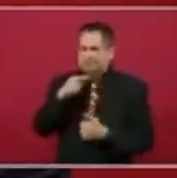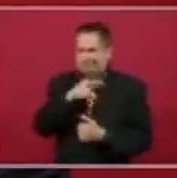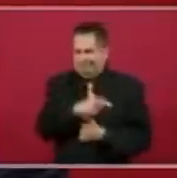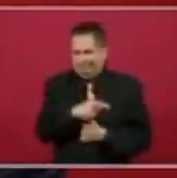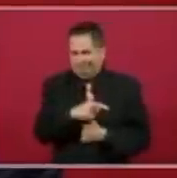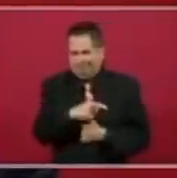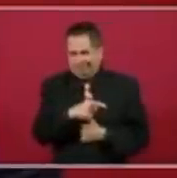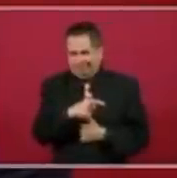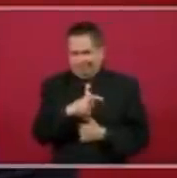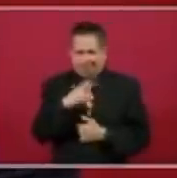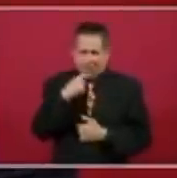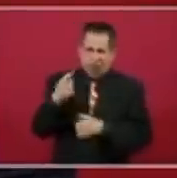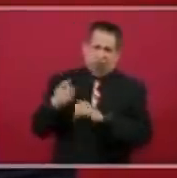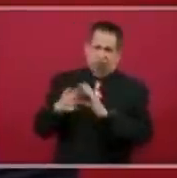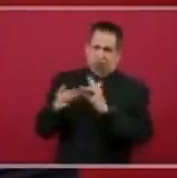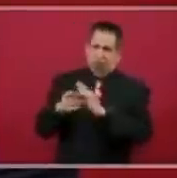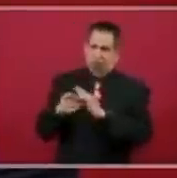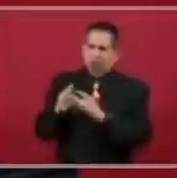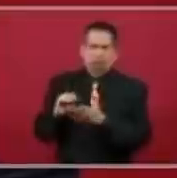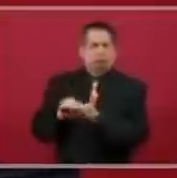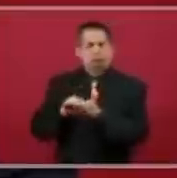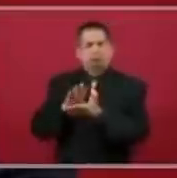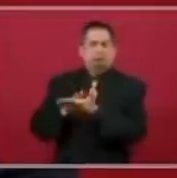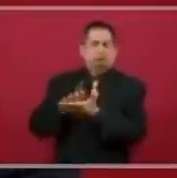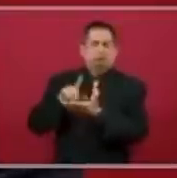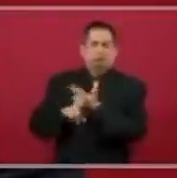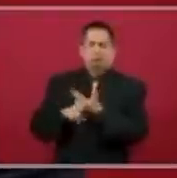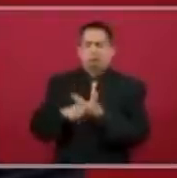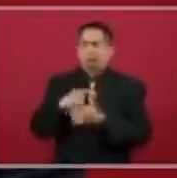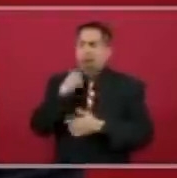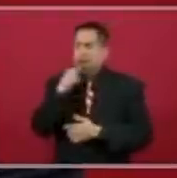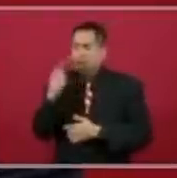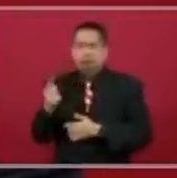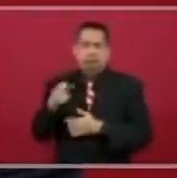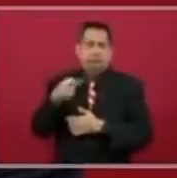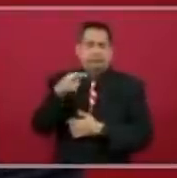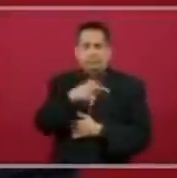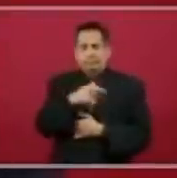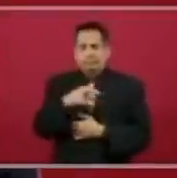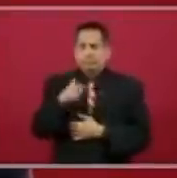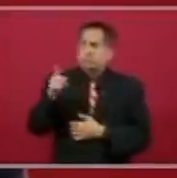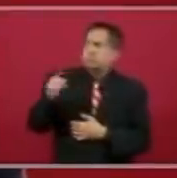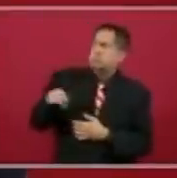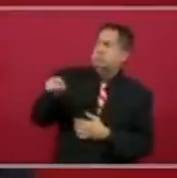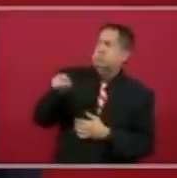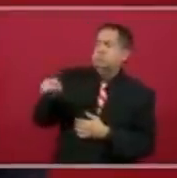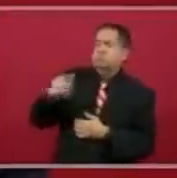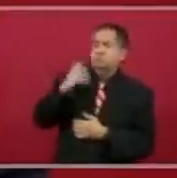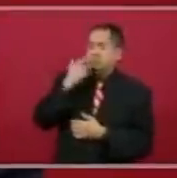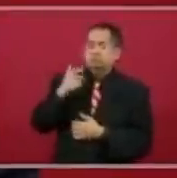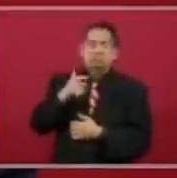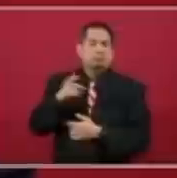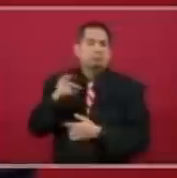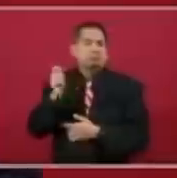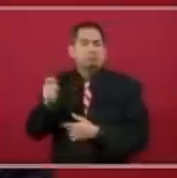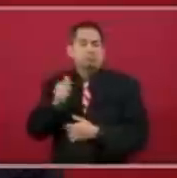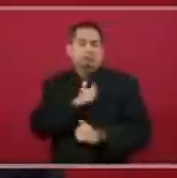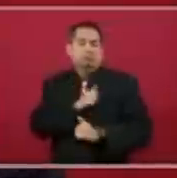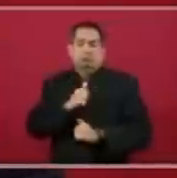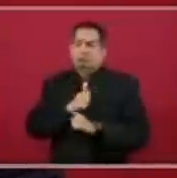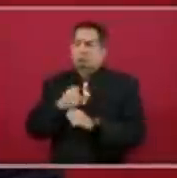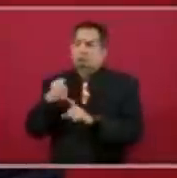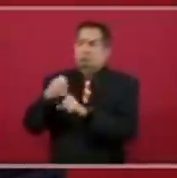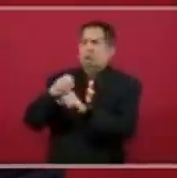para estar sosteniendo que nosotros queremos usar la